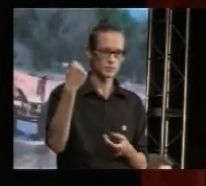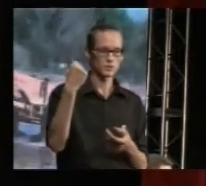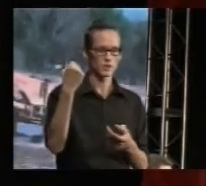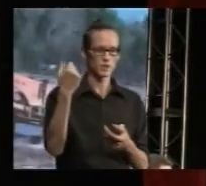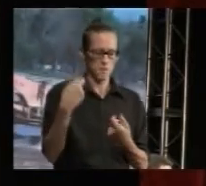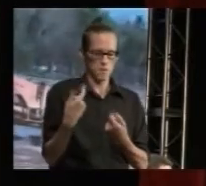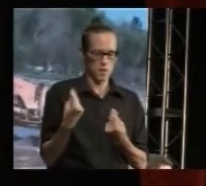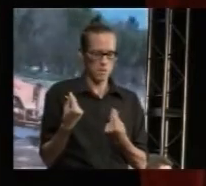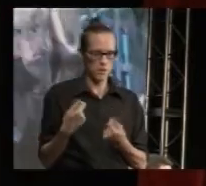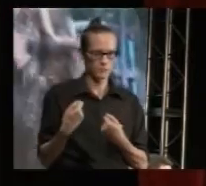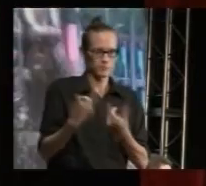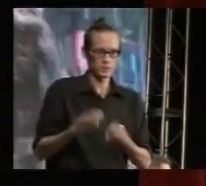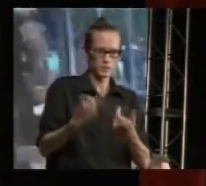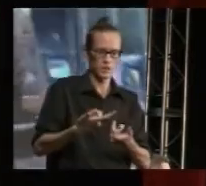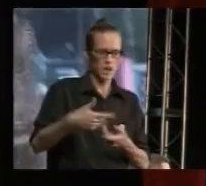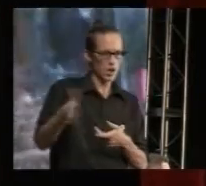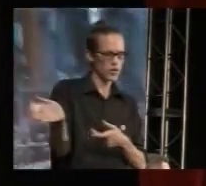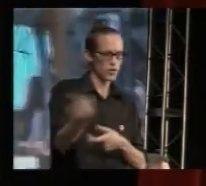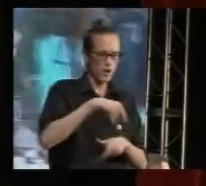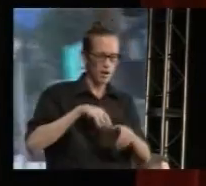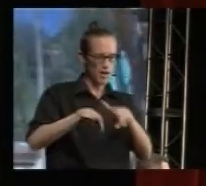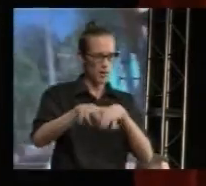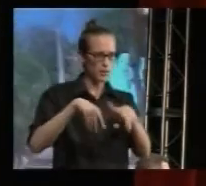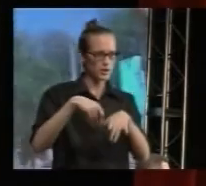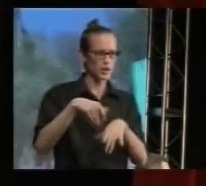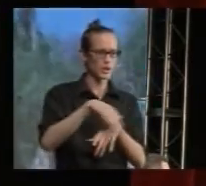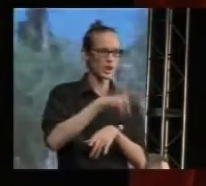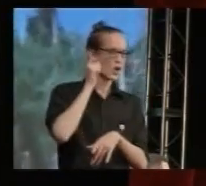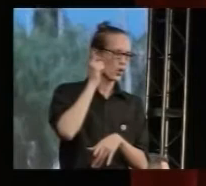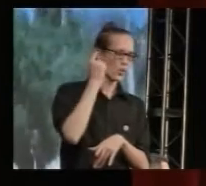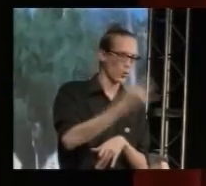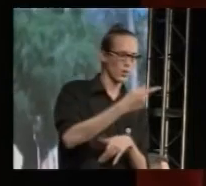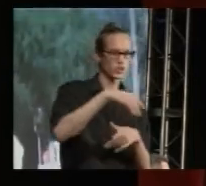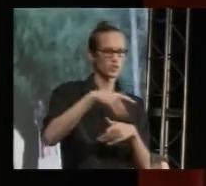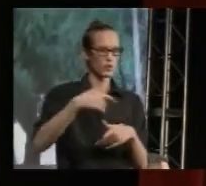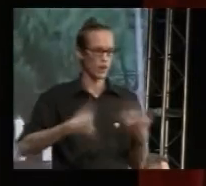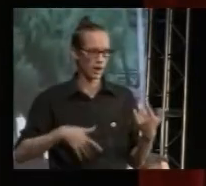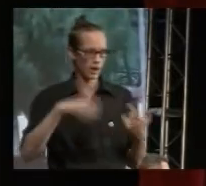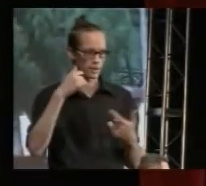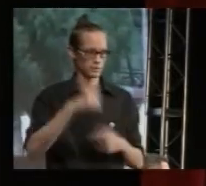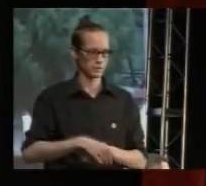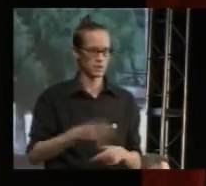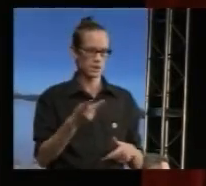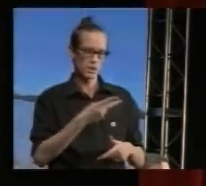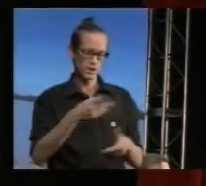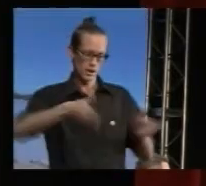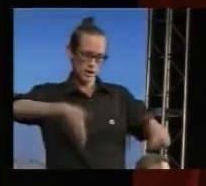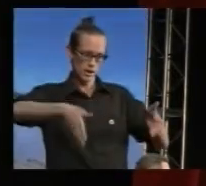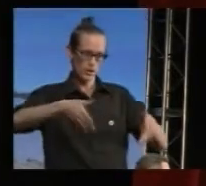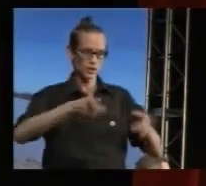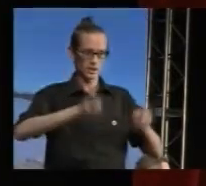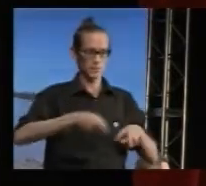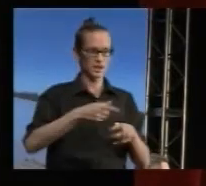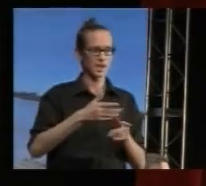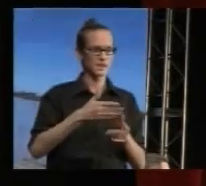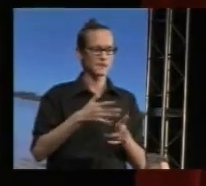valor de toda la peatonal entre Gualeguaychú y Gardel, la remodelación de todas las semipeatonales de la ciudad y